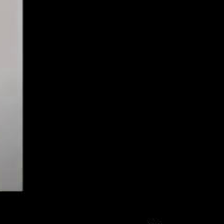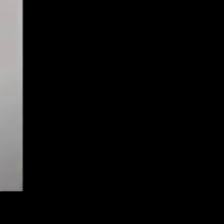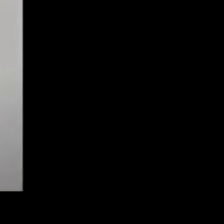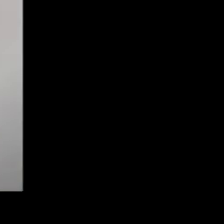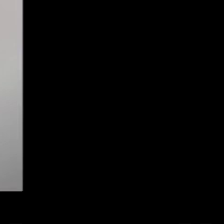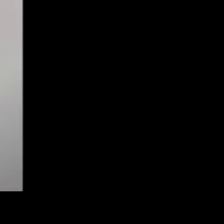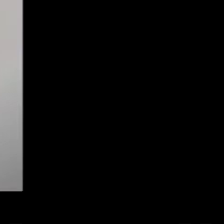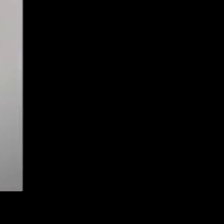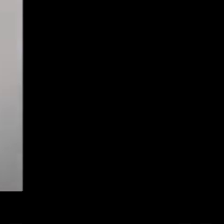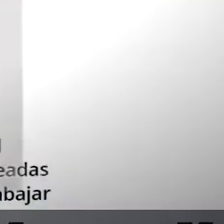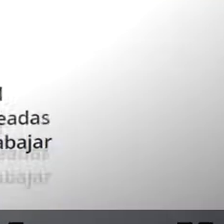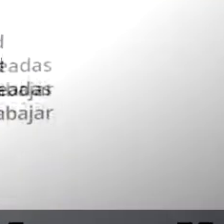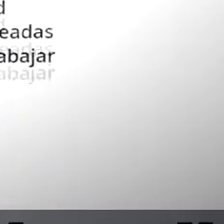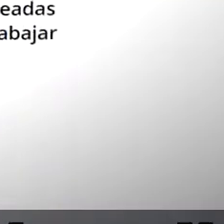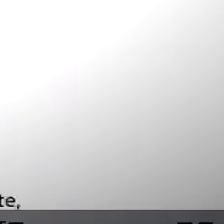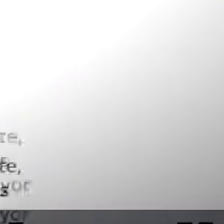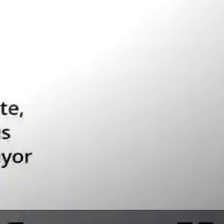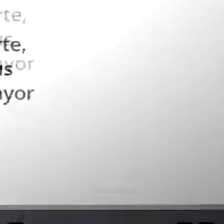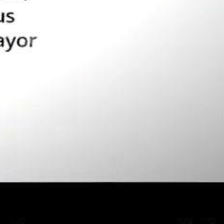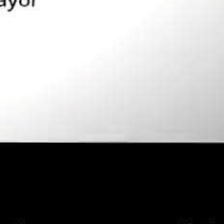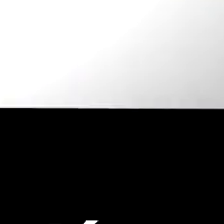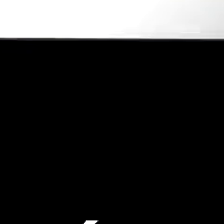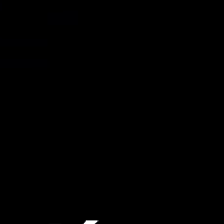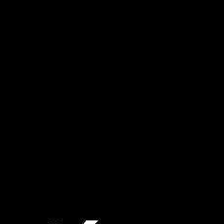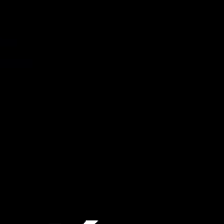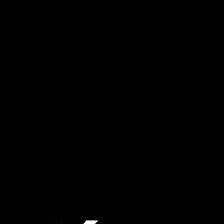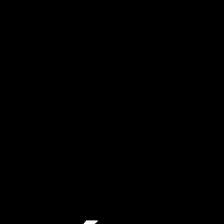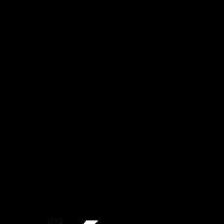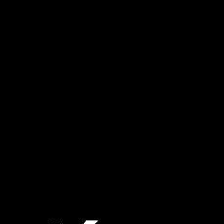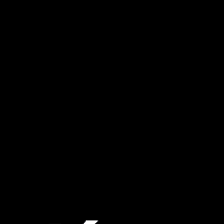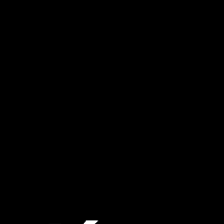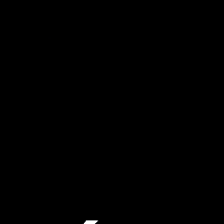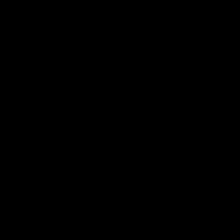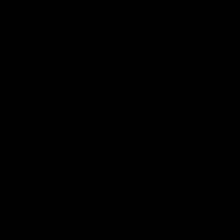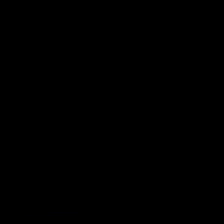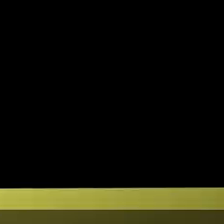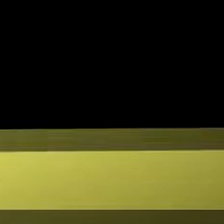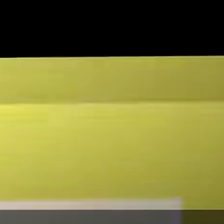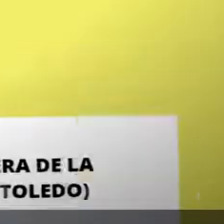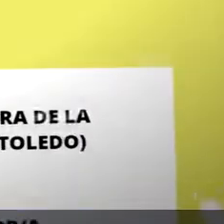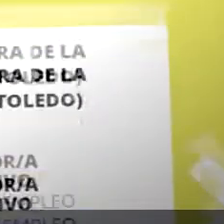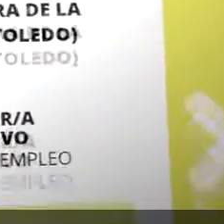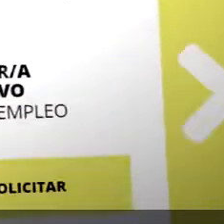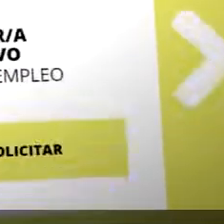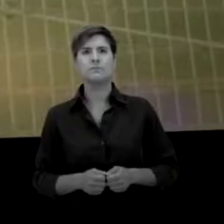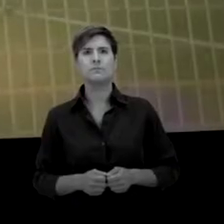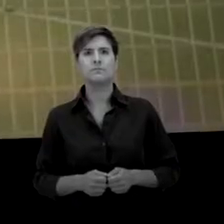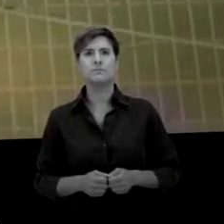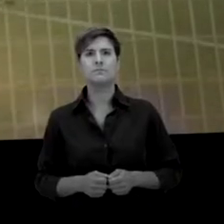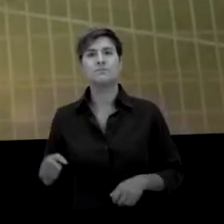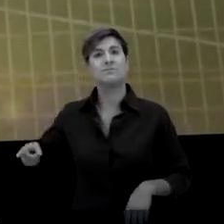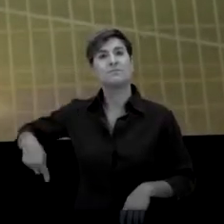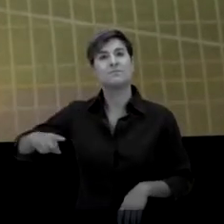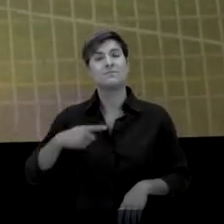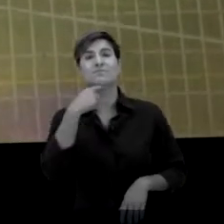www.noterrindasnunca.org en la que los jóvenes con discapacidad pueden inscribirse para acceder a cursos de formación y ofertas laborales. No